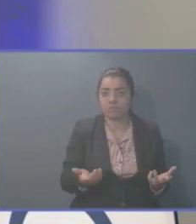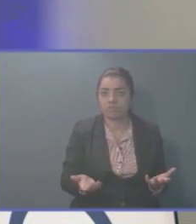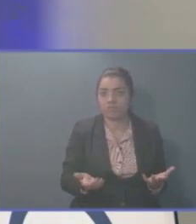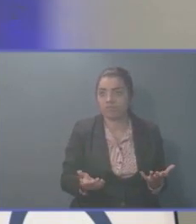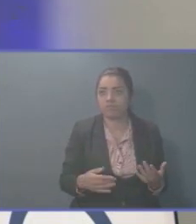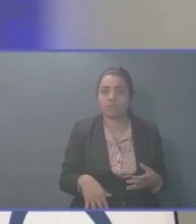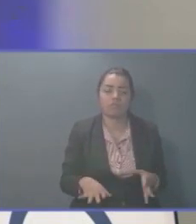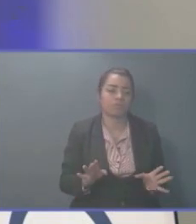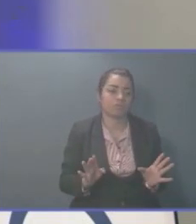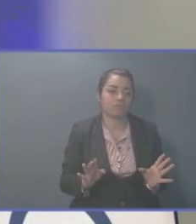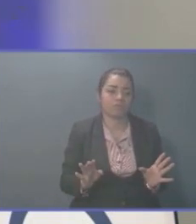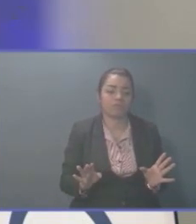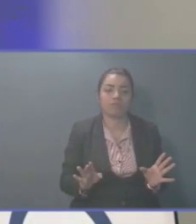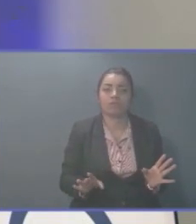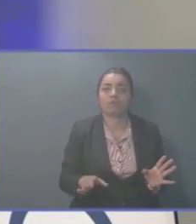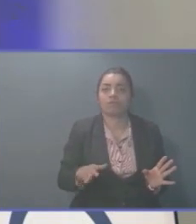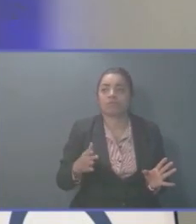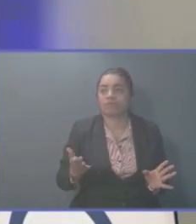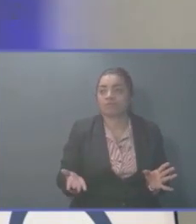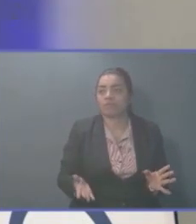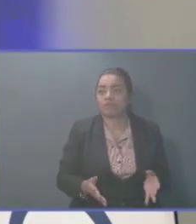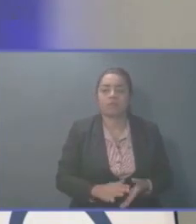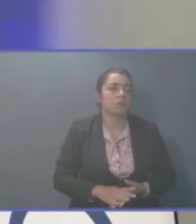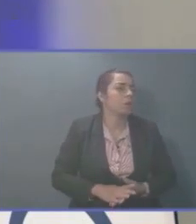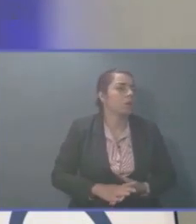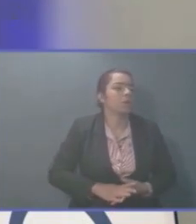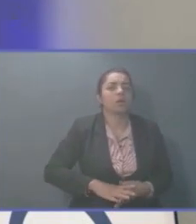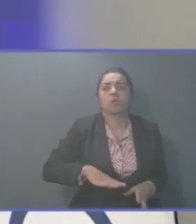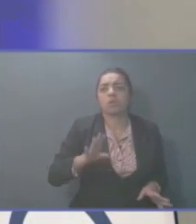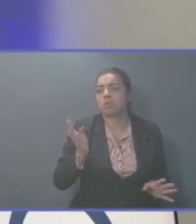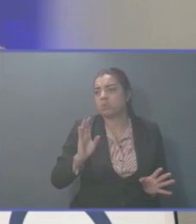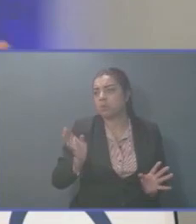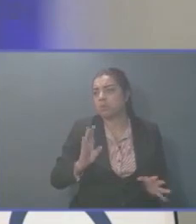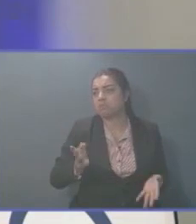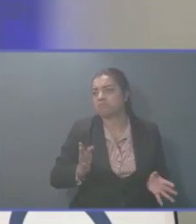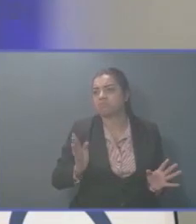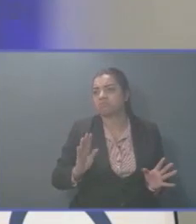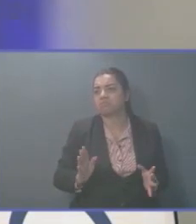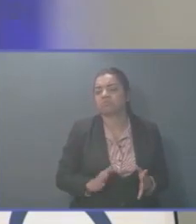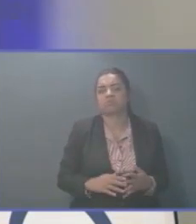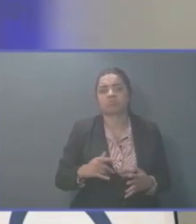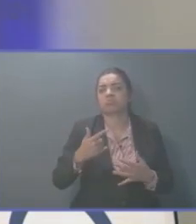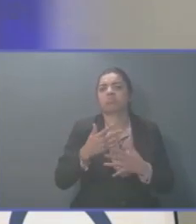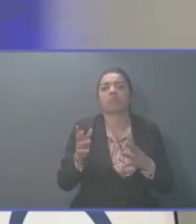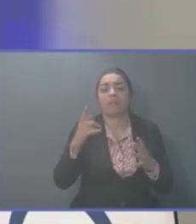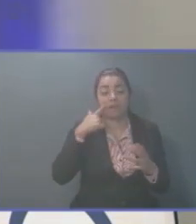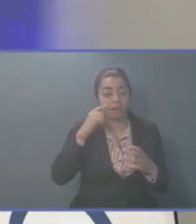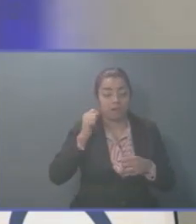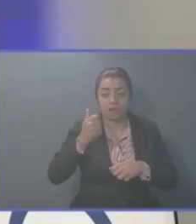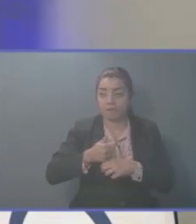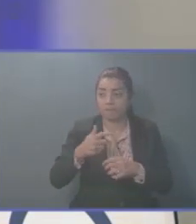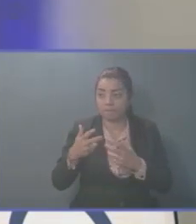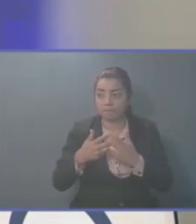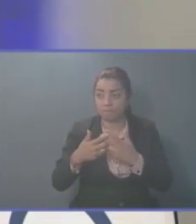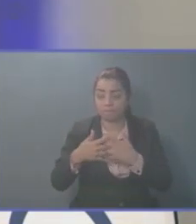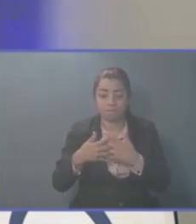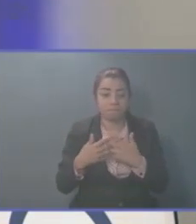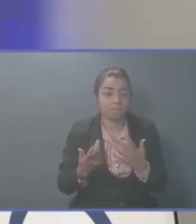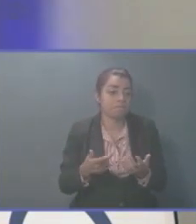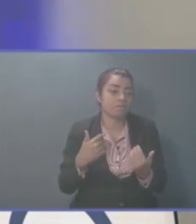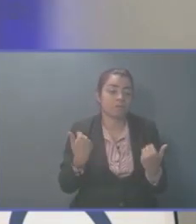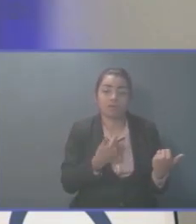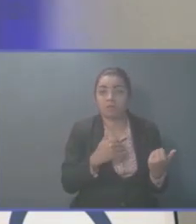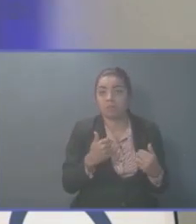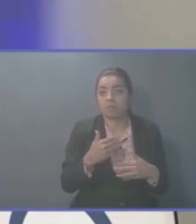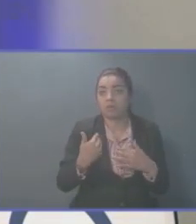ejemplo, Hacienda ayer decía que no, que esa acción, las calificadoras de riesgo, por ejemplo, es una acción común